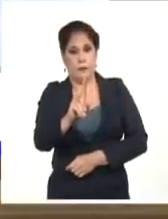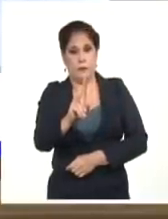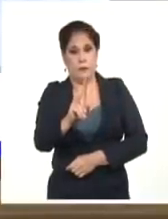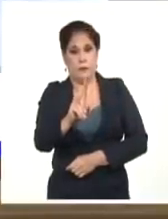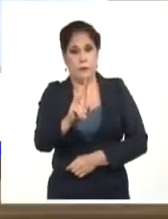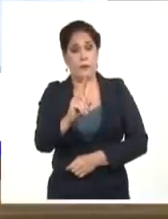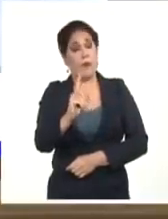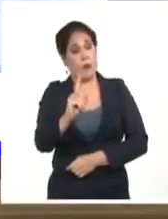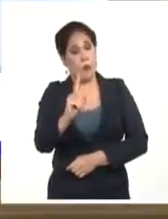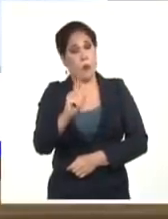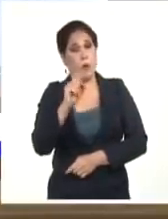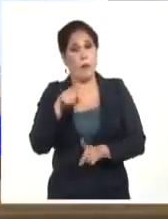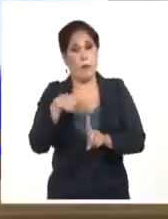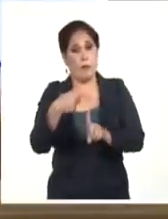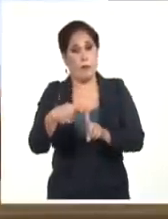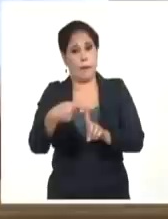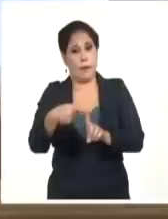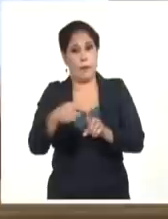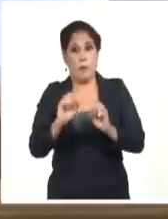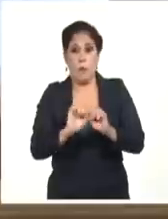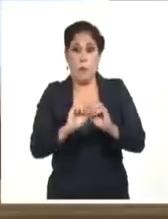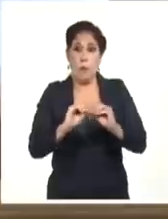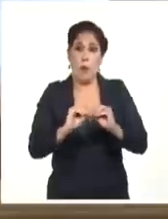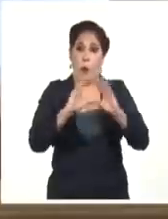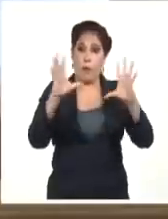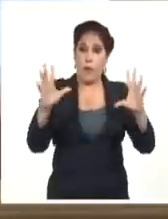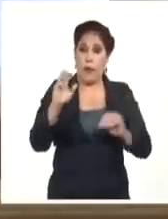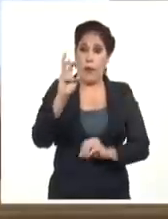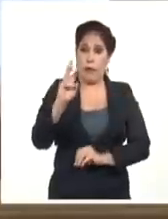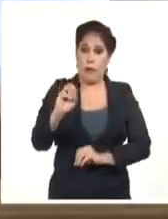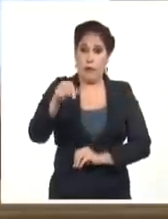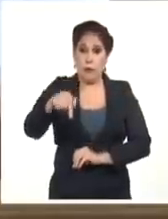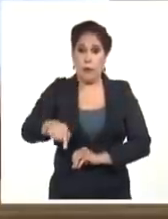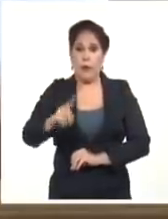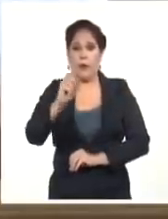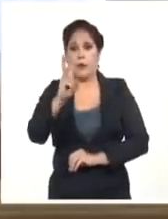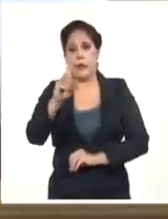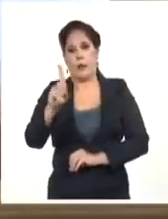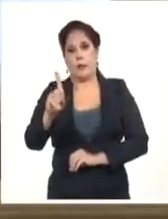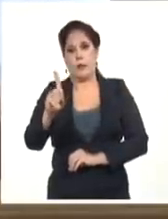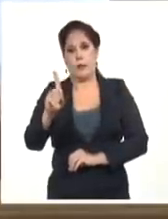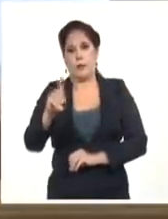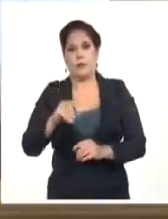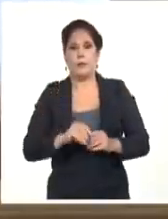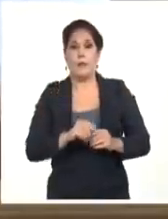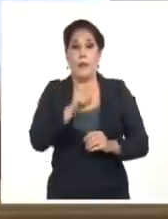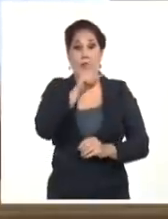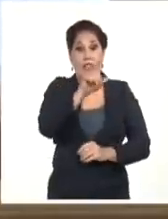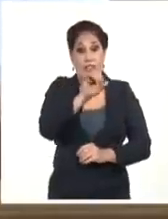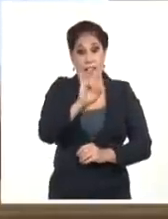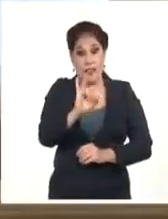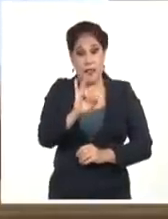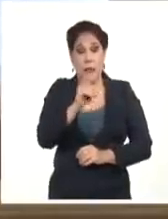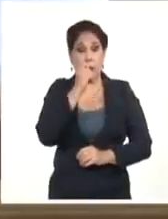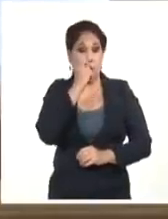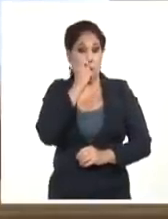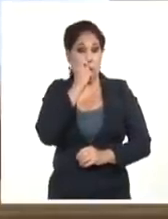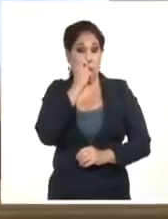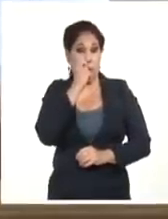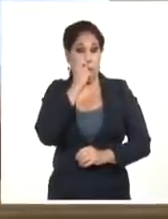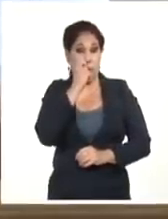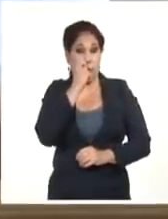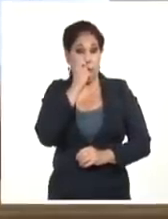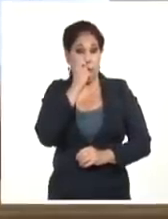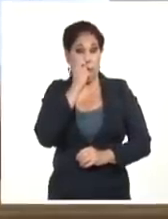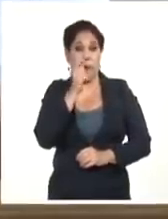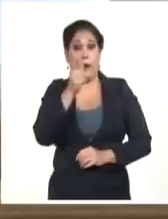que lo reportado en horas de la mañana, de ellos 17 masculinos